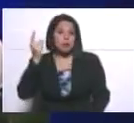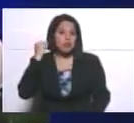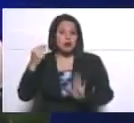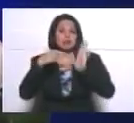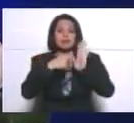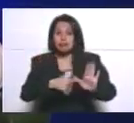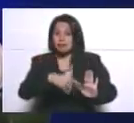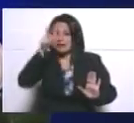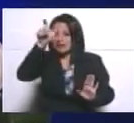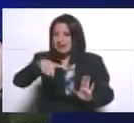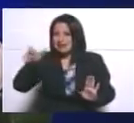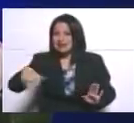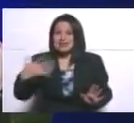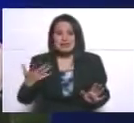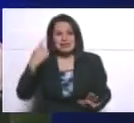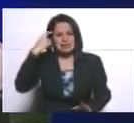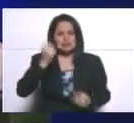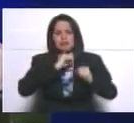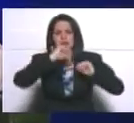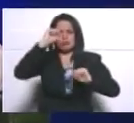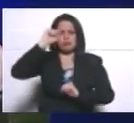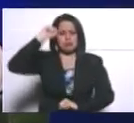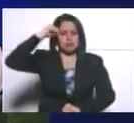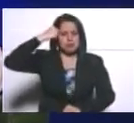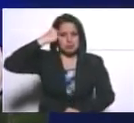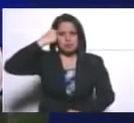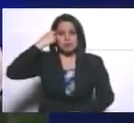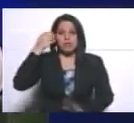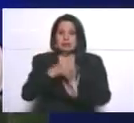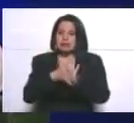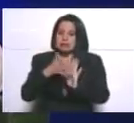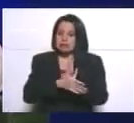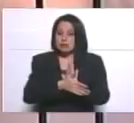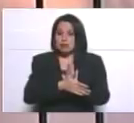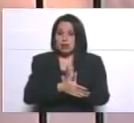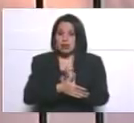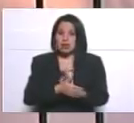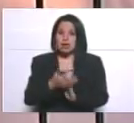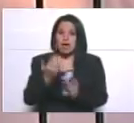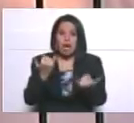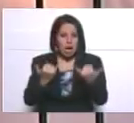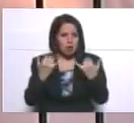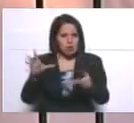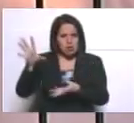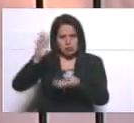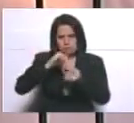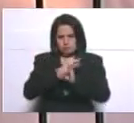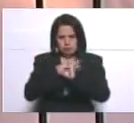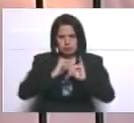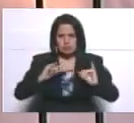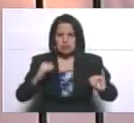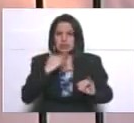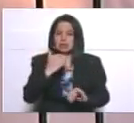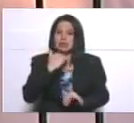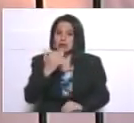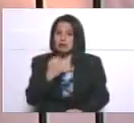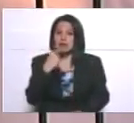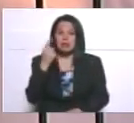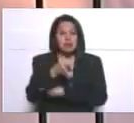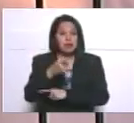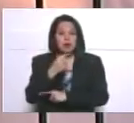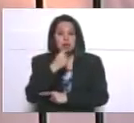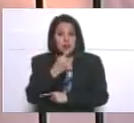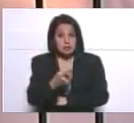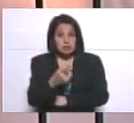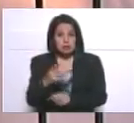paz, pero muy valientes para defender a esta patria. Así es. Ya para ir cerrando, Delcy, debemos decir que